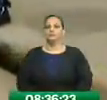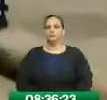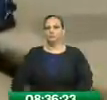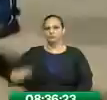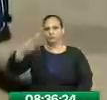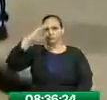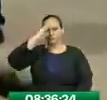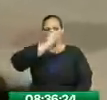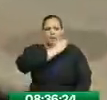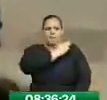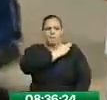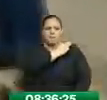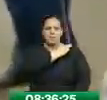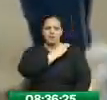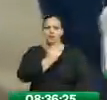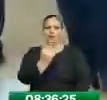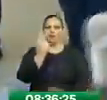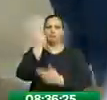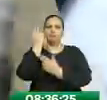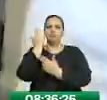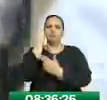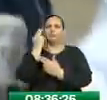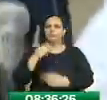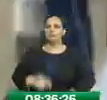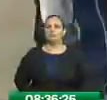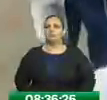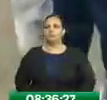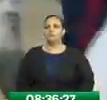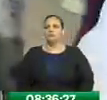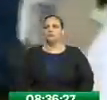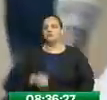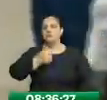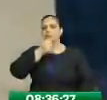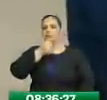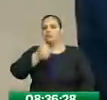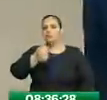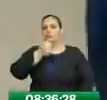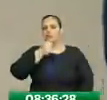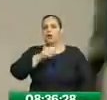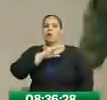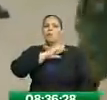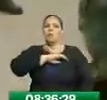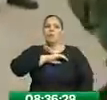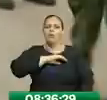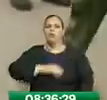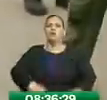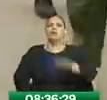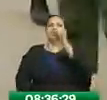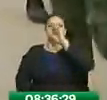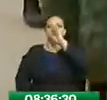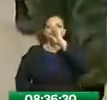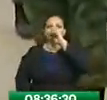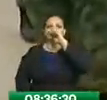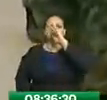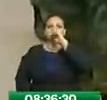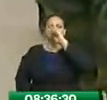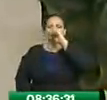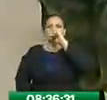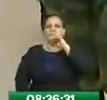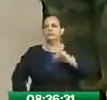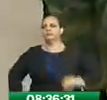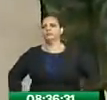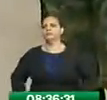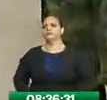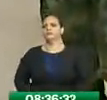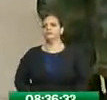de la del Ecuador. Las Fuerzas Armadas también están aquí, Policía Nacional, Fuerzas Armadas y